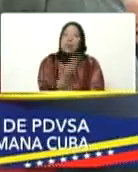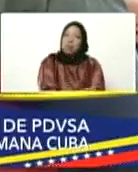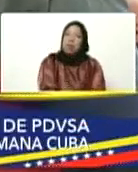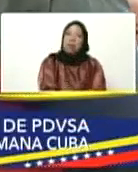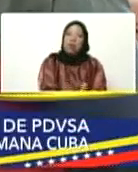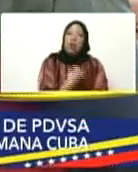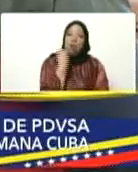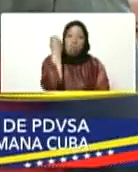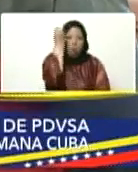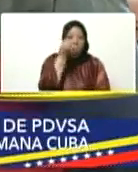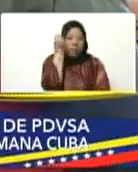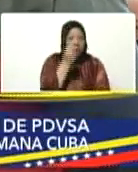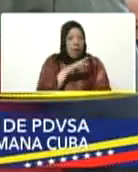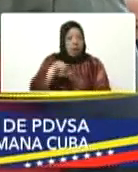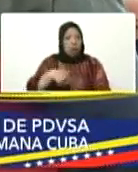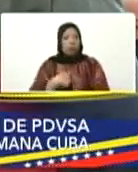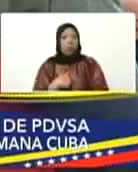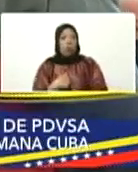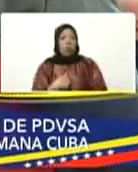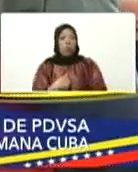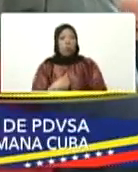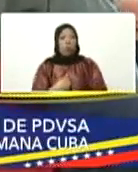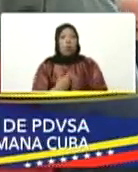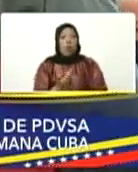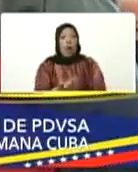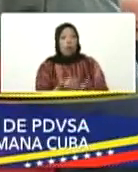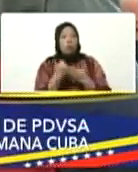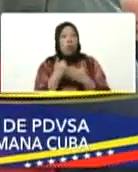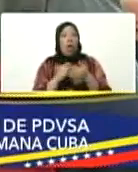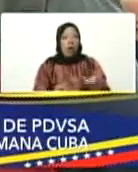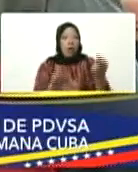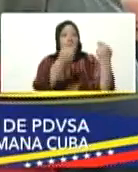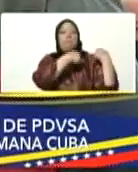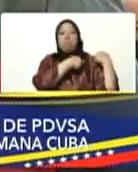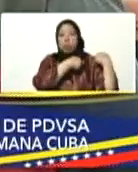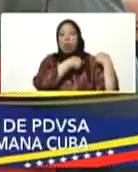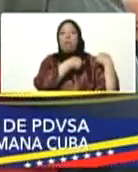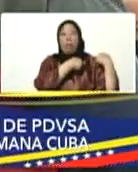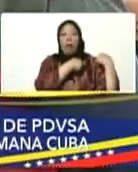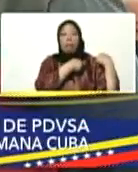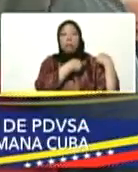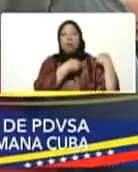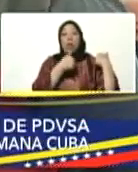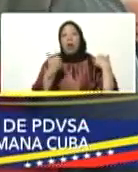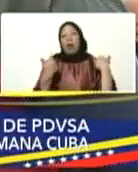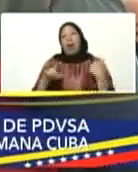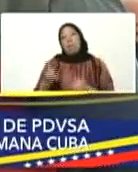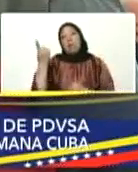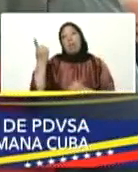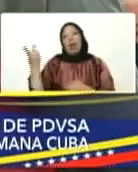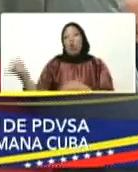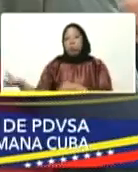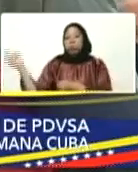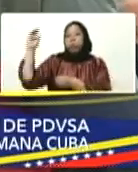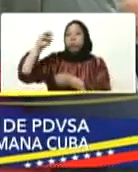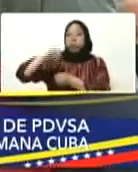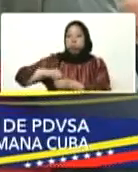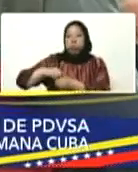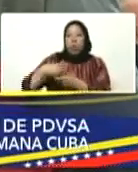Nosotros llegamos y nos incorporamos al equipo de trabajo de los bomberos de Cuba y